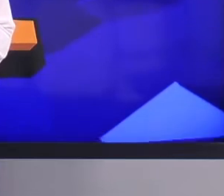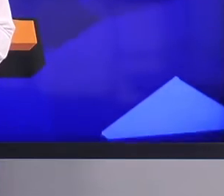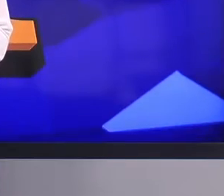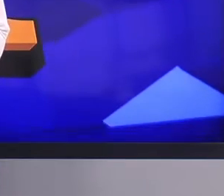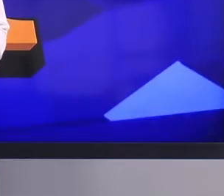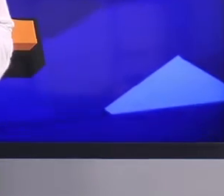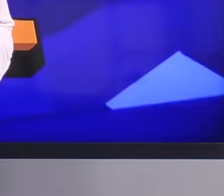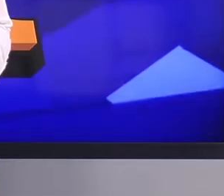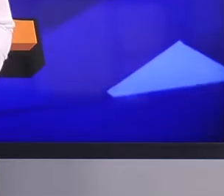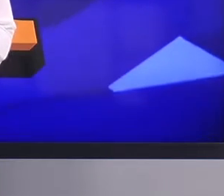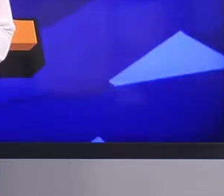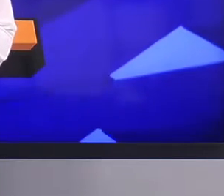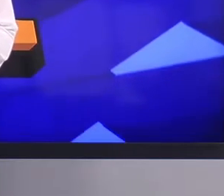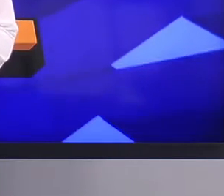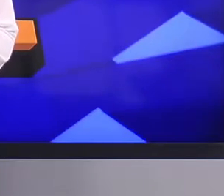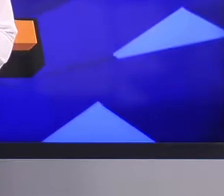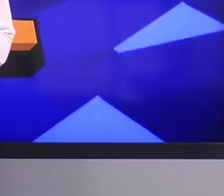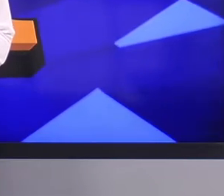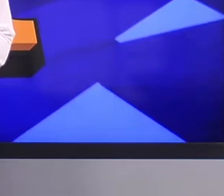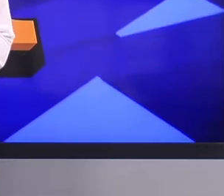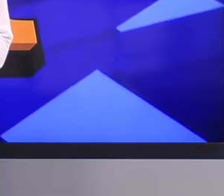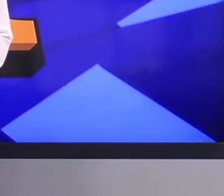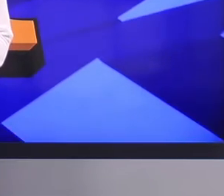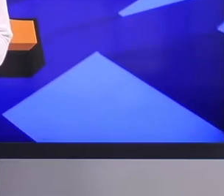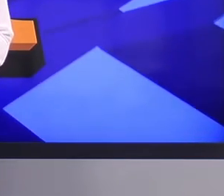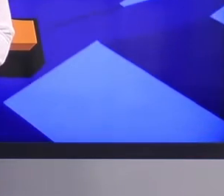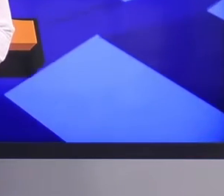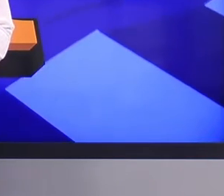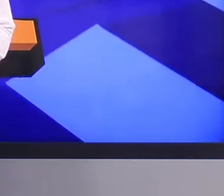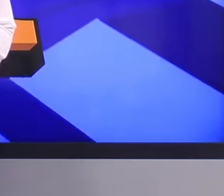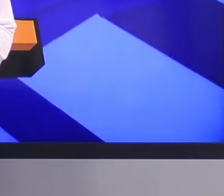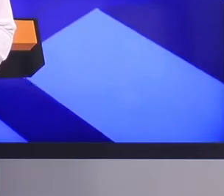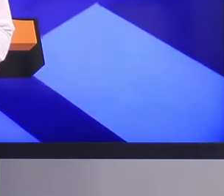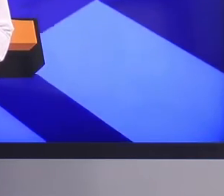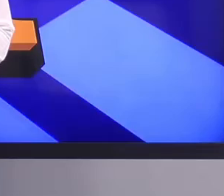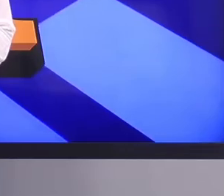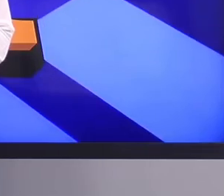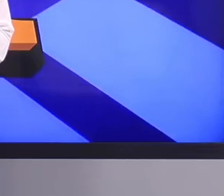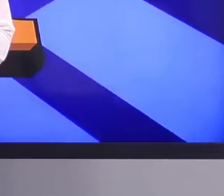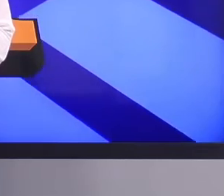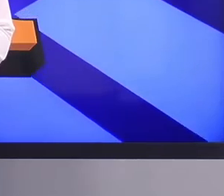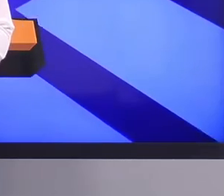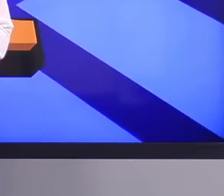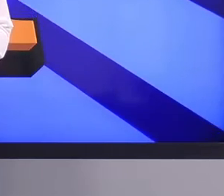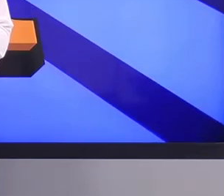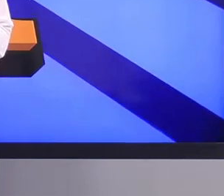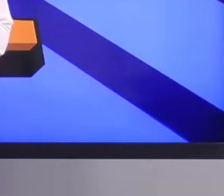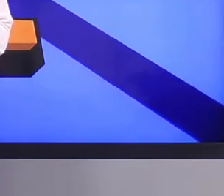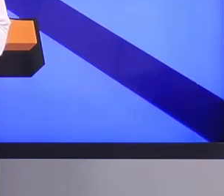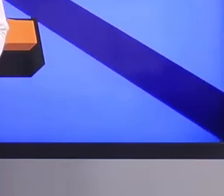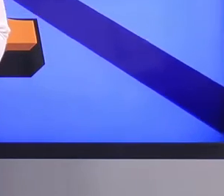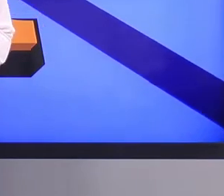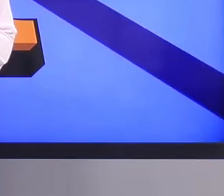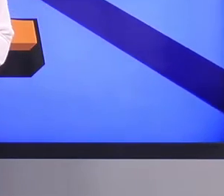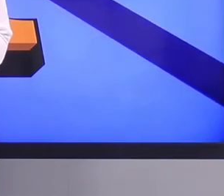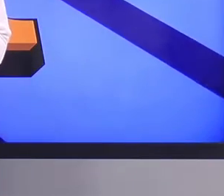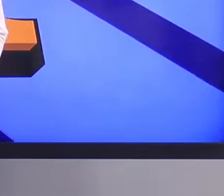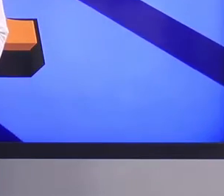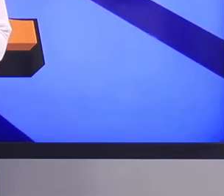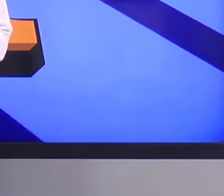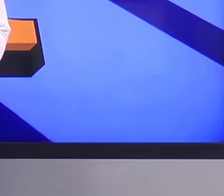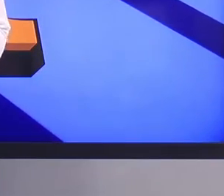en donde una mujer es señalada de haber propiciado una herida con arma cortopunzante en el rostro de su ex